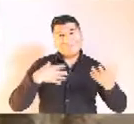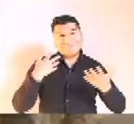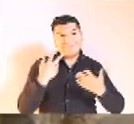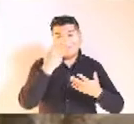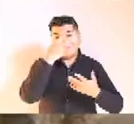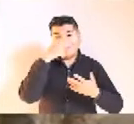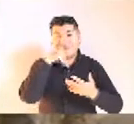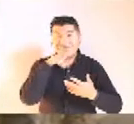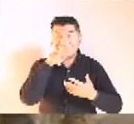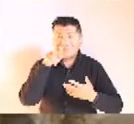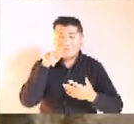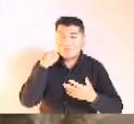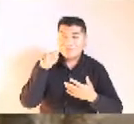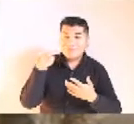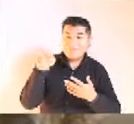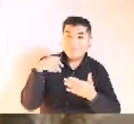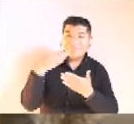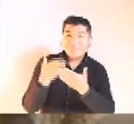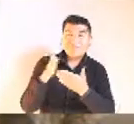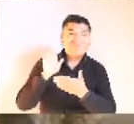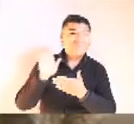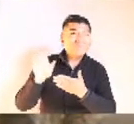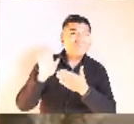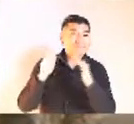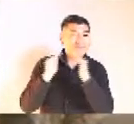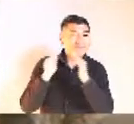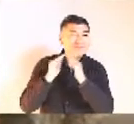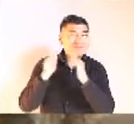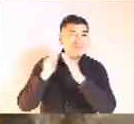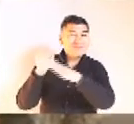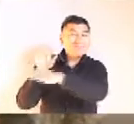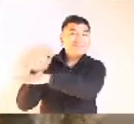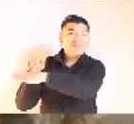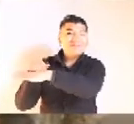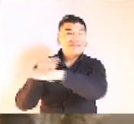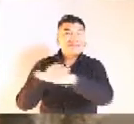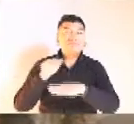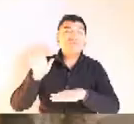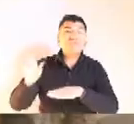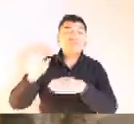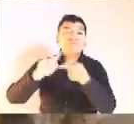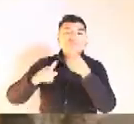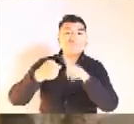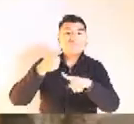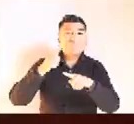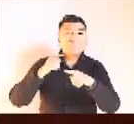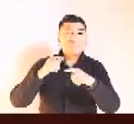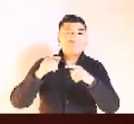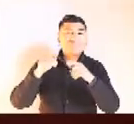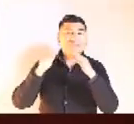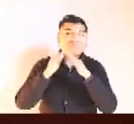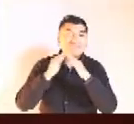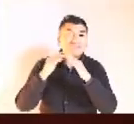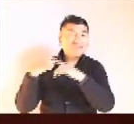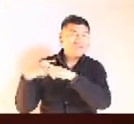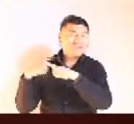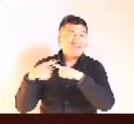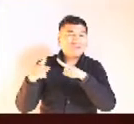ver y al llegar a su casa, llama a sus amigos y vecinos y les